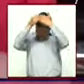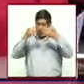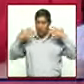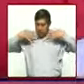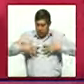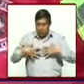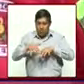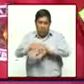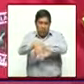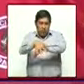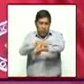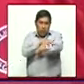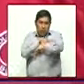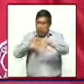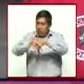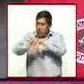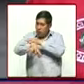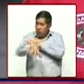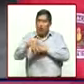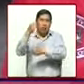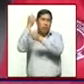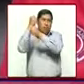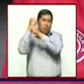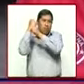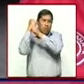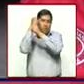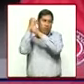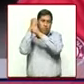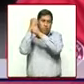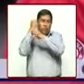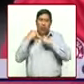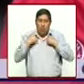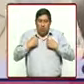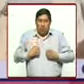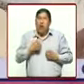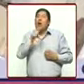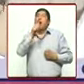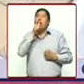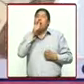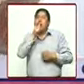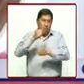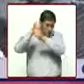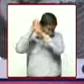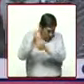botas, los guantes, la herramienta forestal y puede ser también lo que es la mochila de agua.